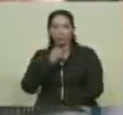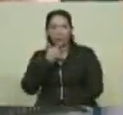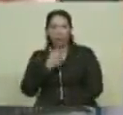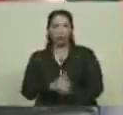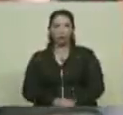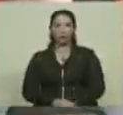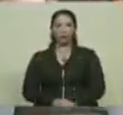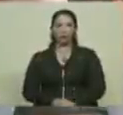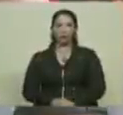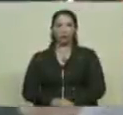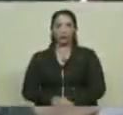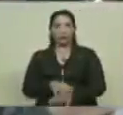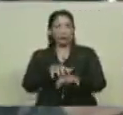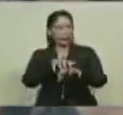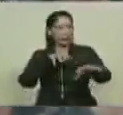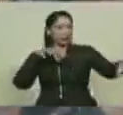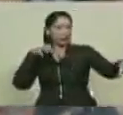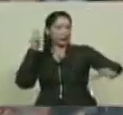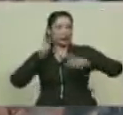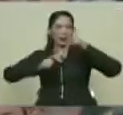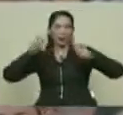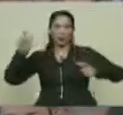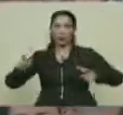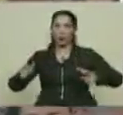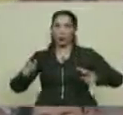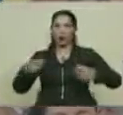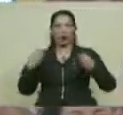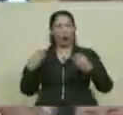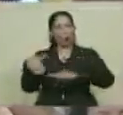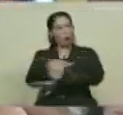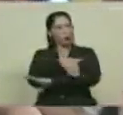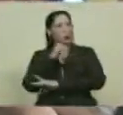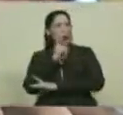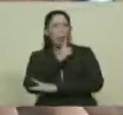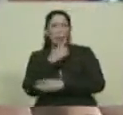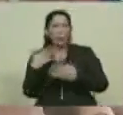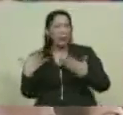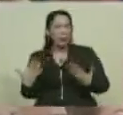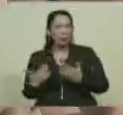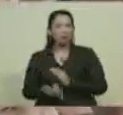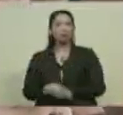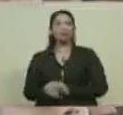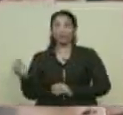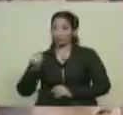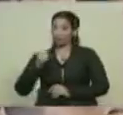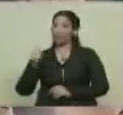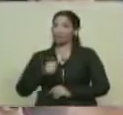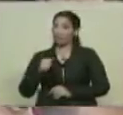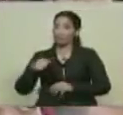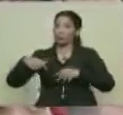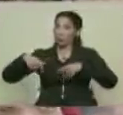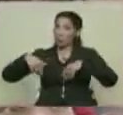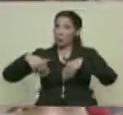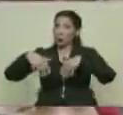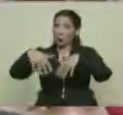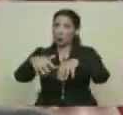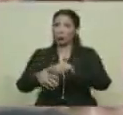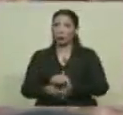una cantidad de gente impresionante. ¿Cómo se llama esa calle? Pasamos por aquí, ¿verdad? Claro, claro, pasamos por aquí.